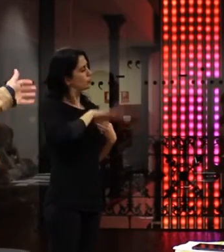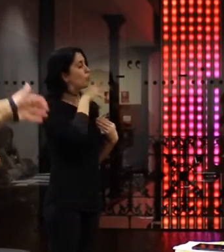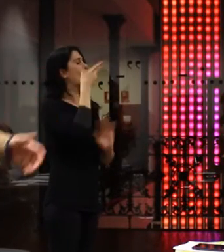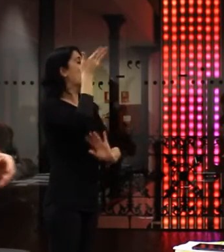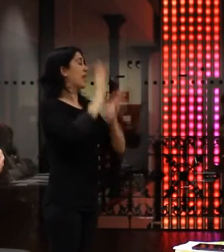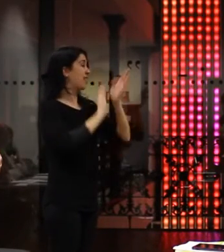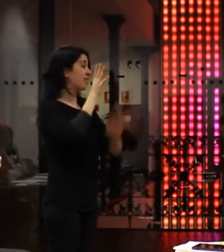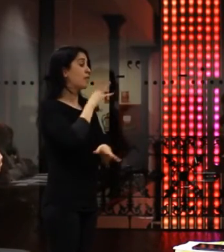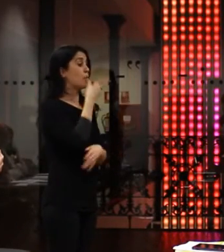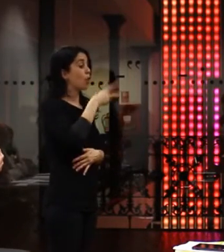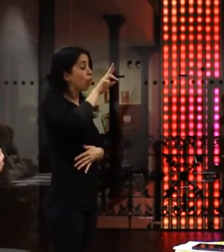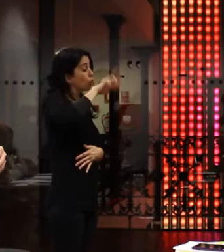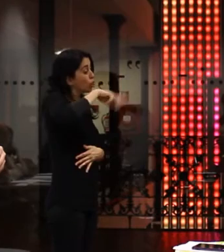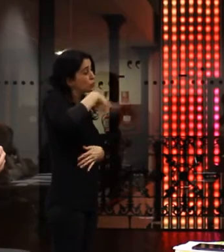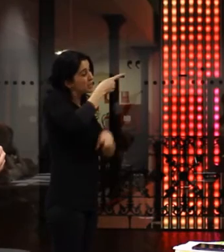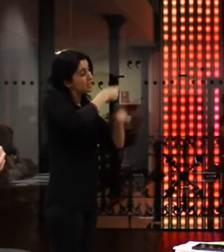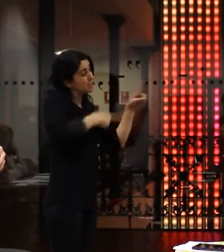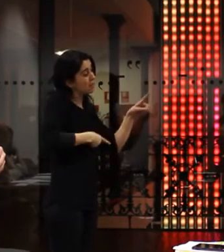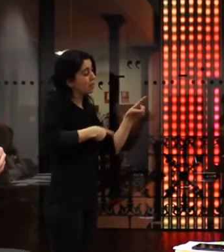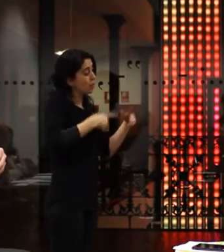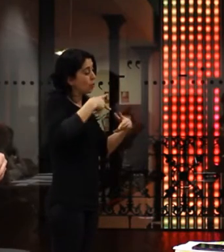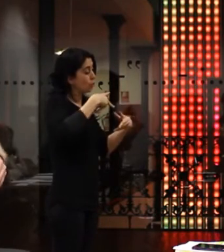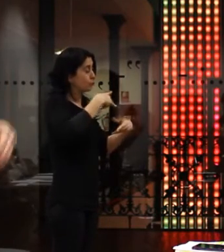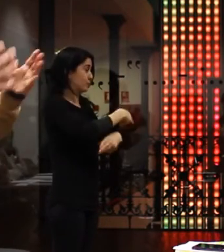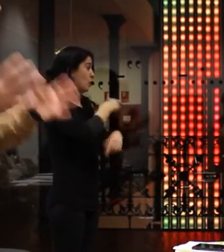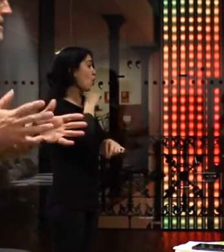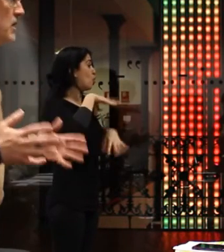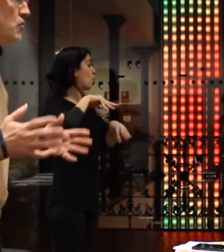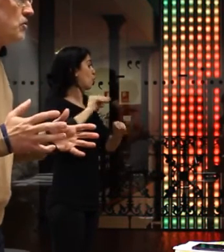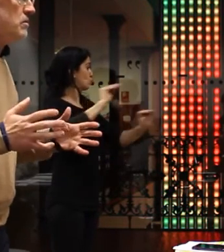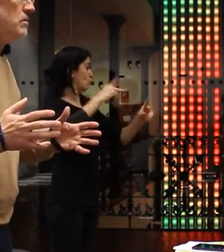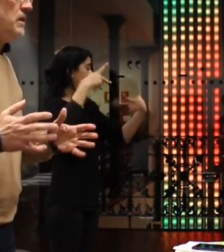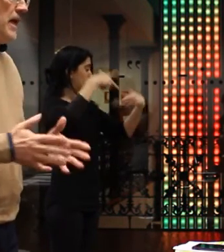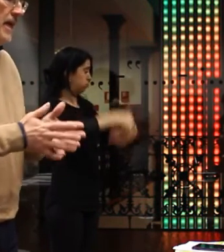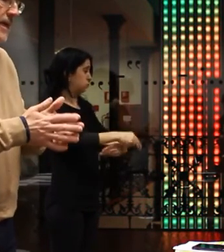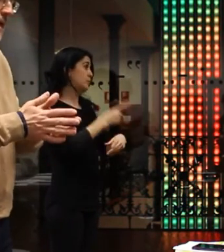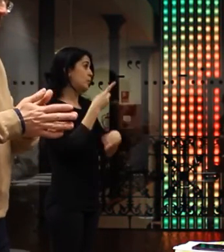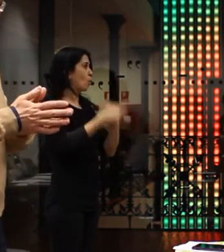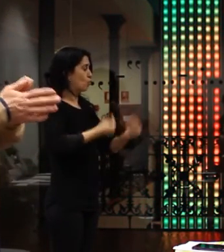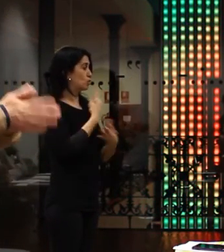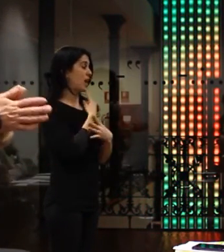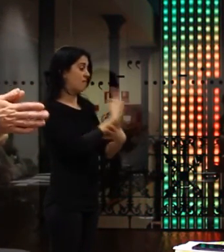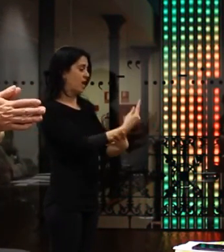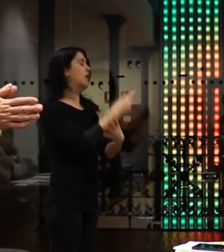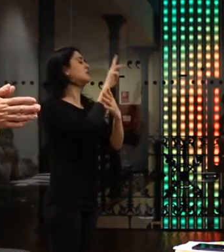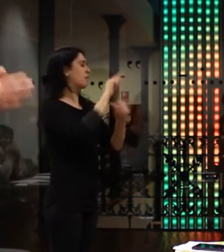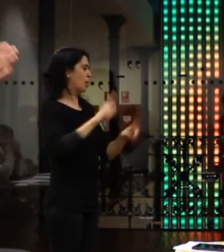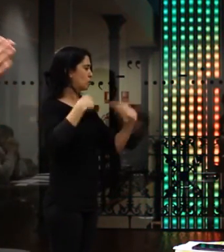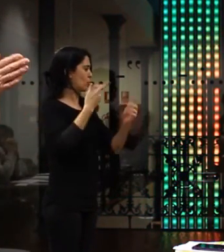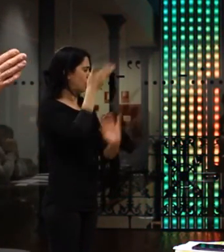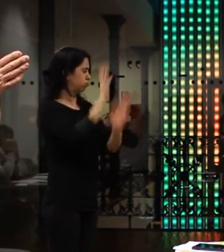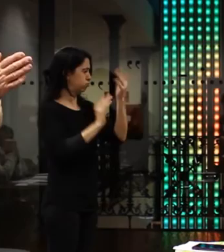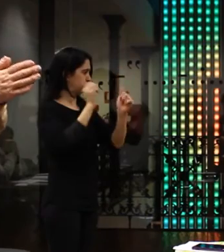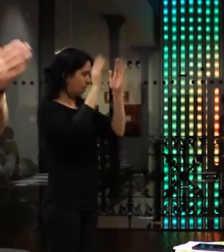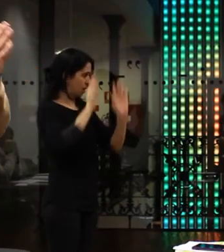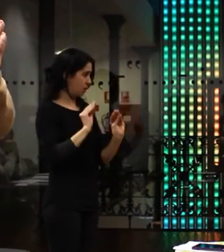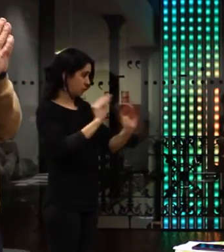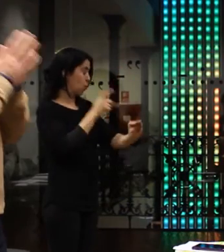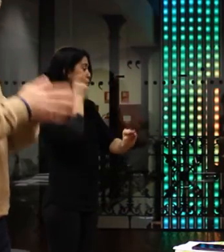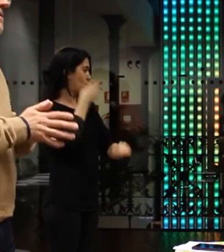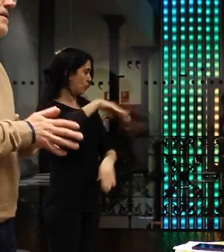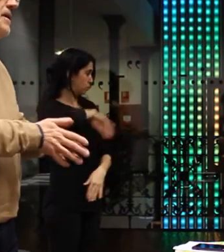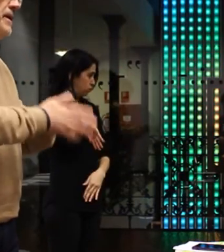después de 2 meses y medio de corte de energía eléctrica. Pero además de eso, hay que, donde estemos, en la medida de nuestras